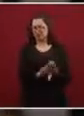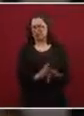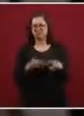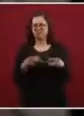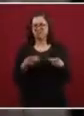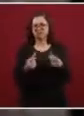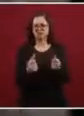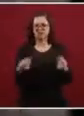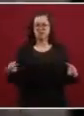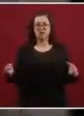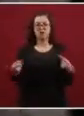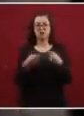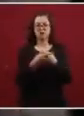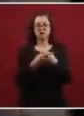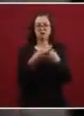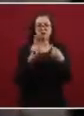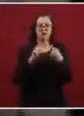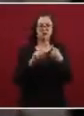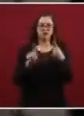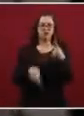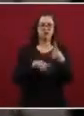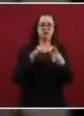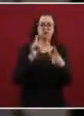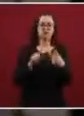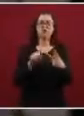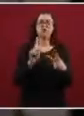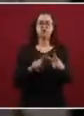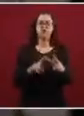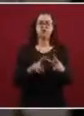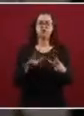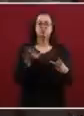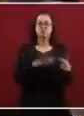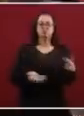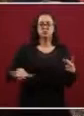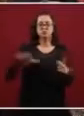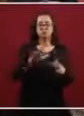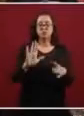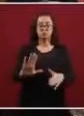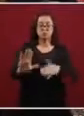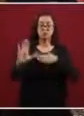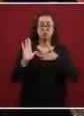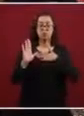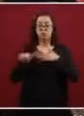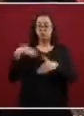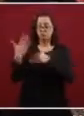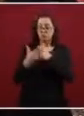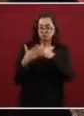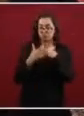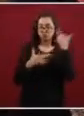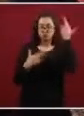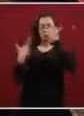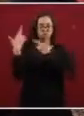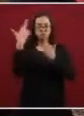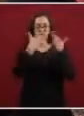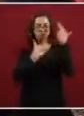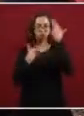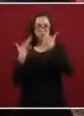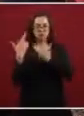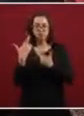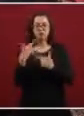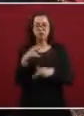Que persiste la preocupación en el sector calzado, en la que se prometió que iba a haber una revisión, ya viene esta revisión